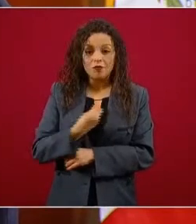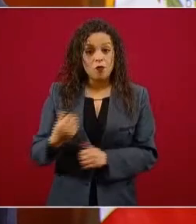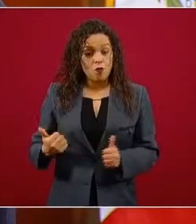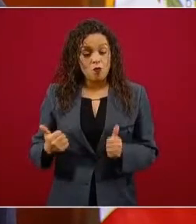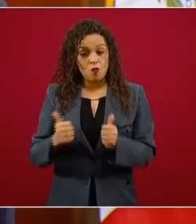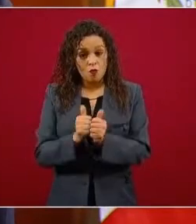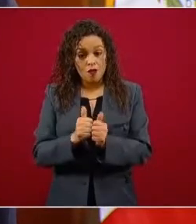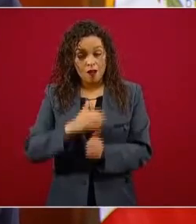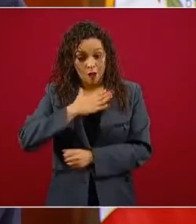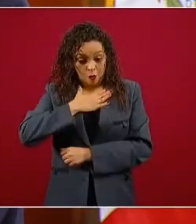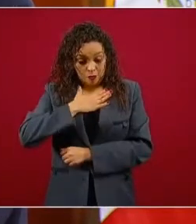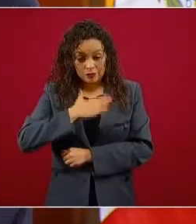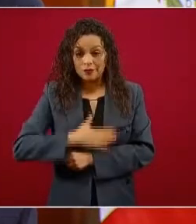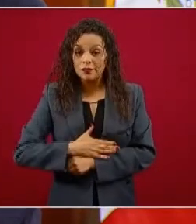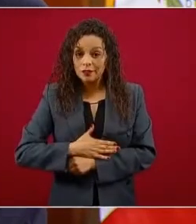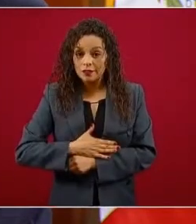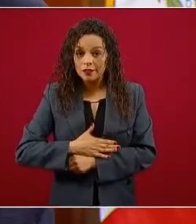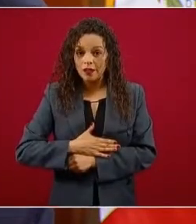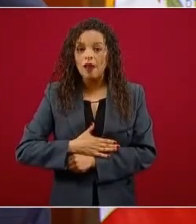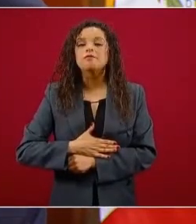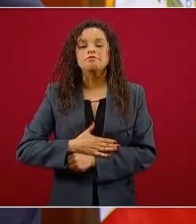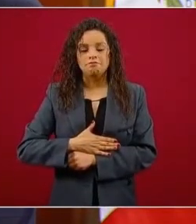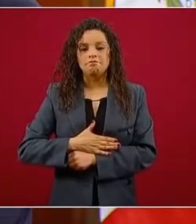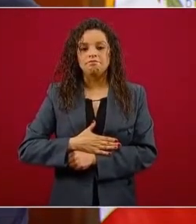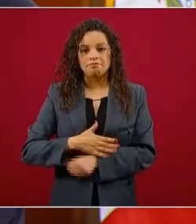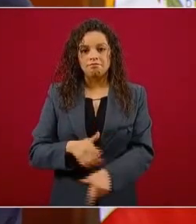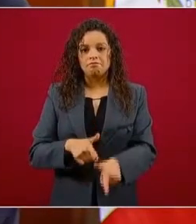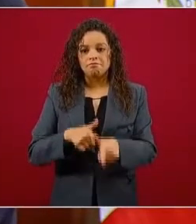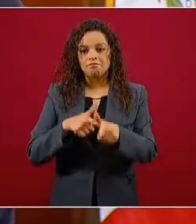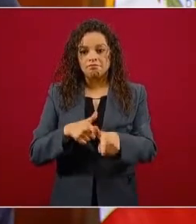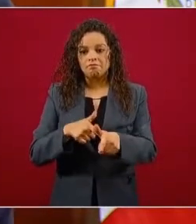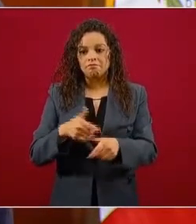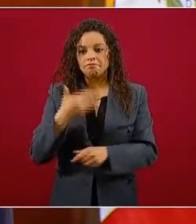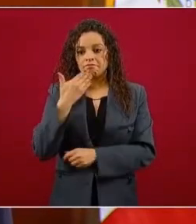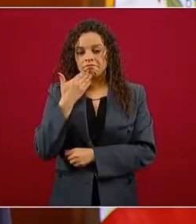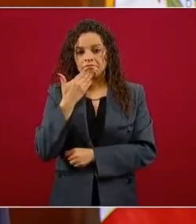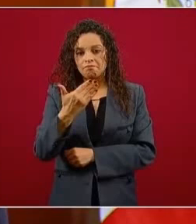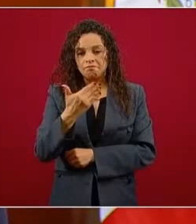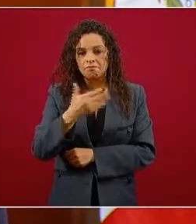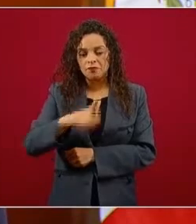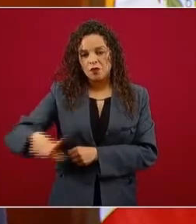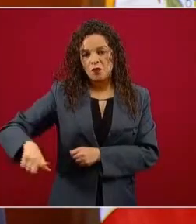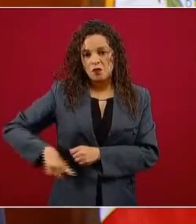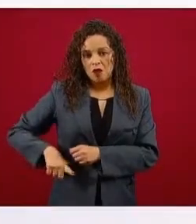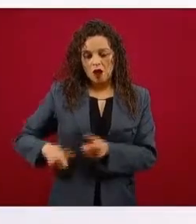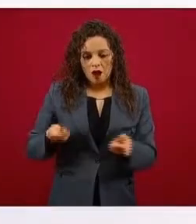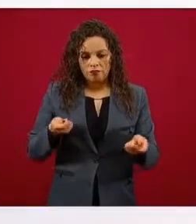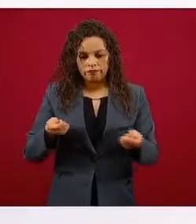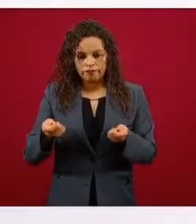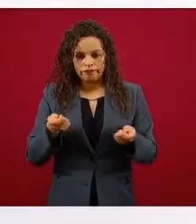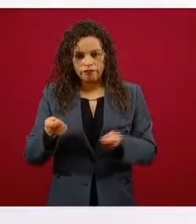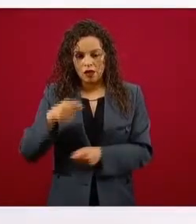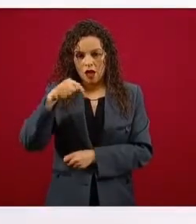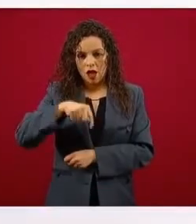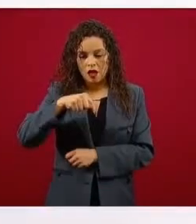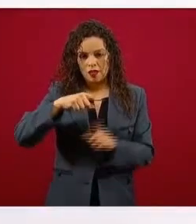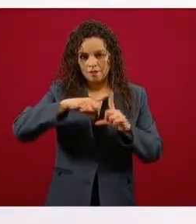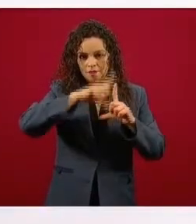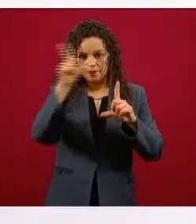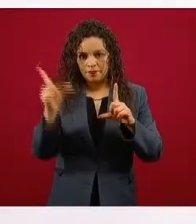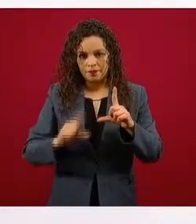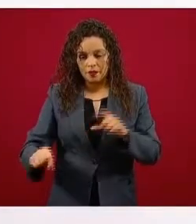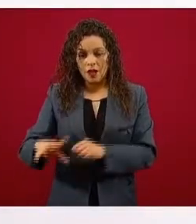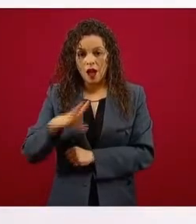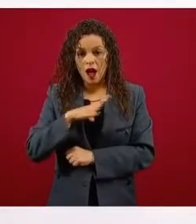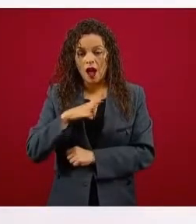hemos mantenido la gobernabilidad en el país, la paz y